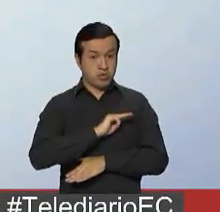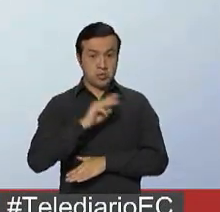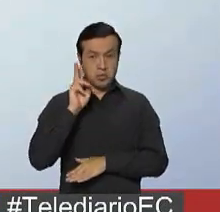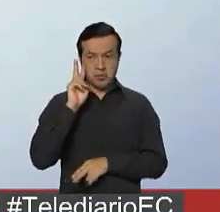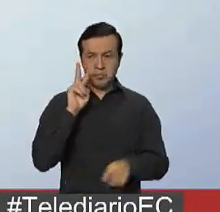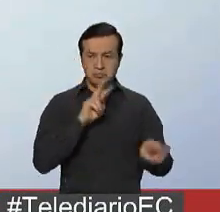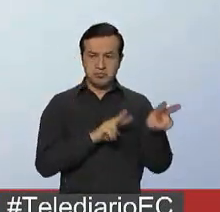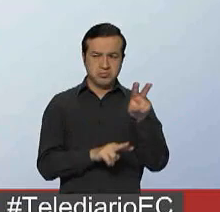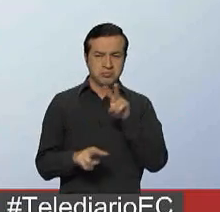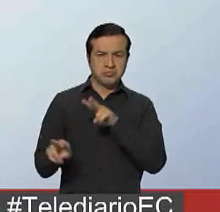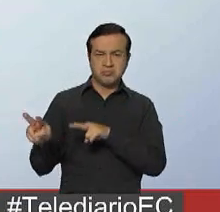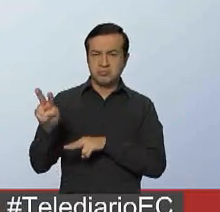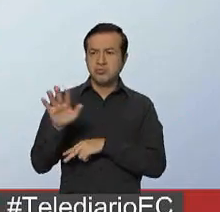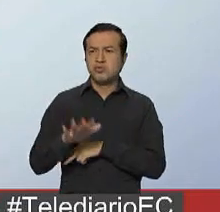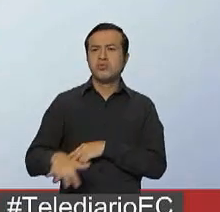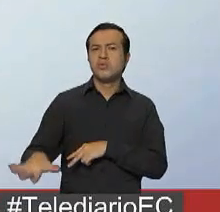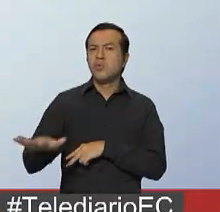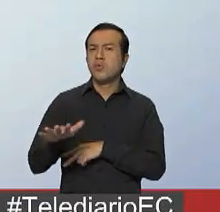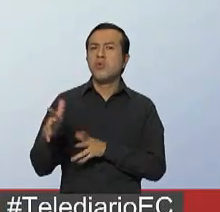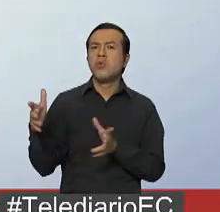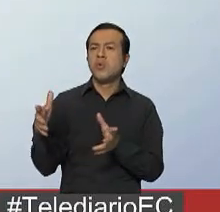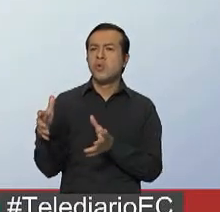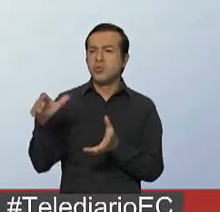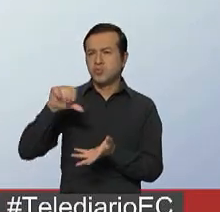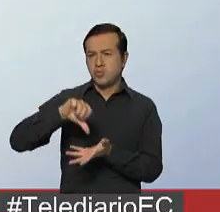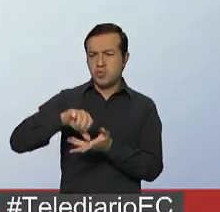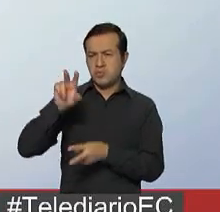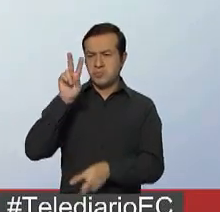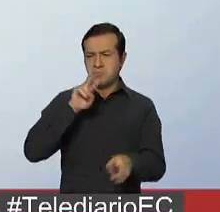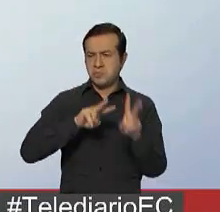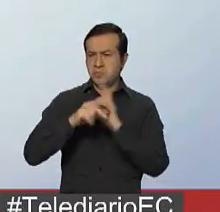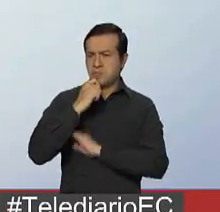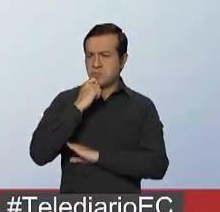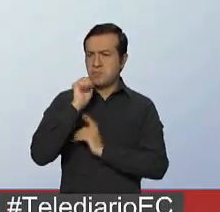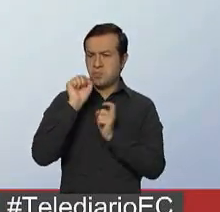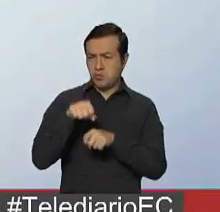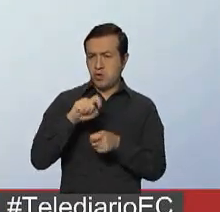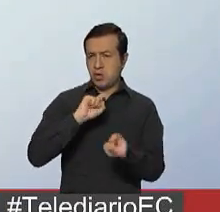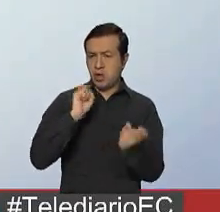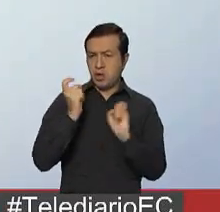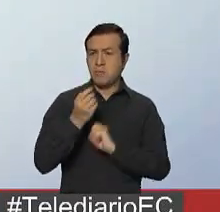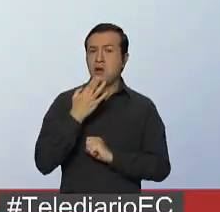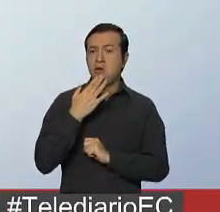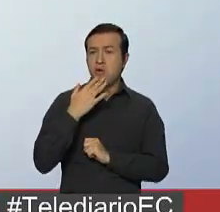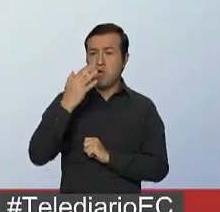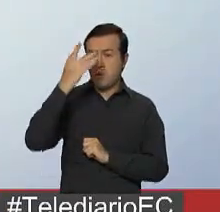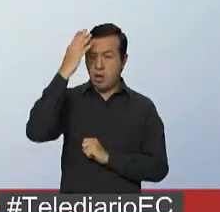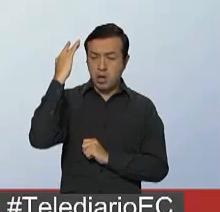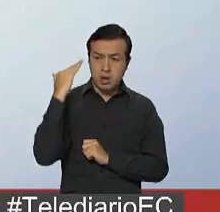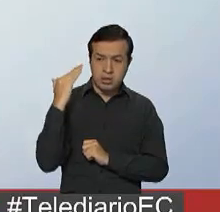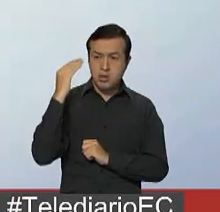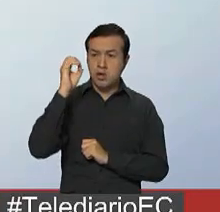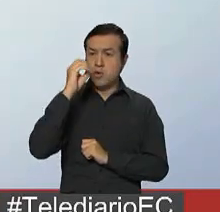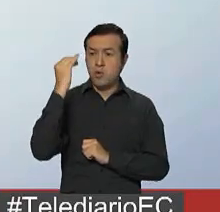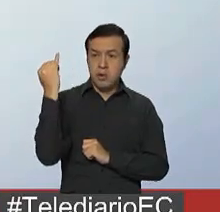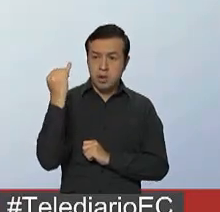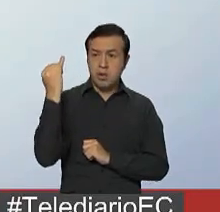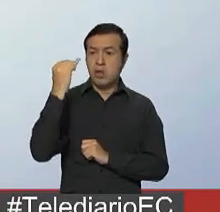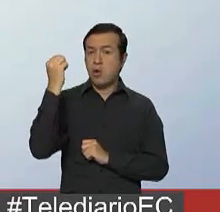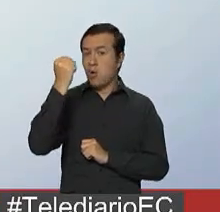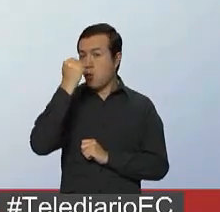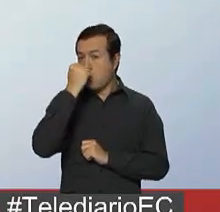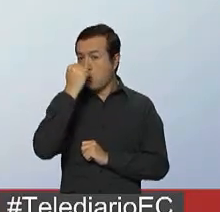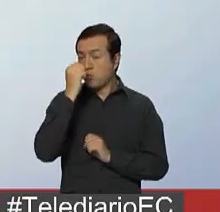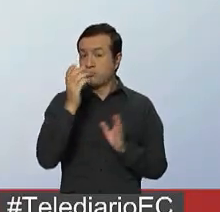analizar la situación en su jurisdicción ver si las condiciones son favorables para retomar cierto tipo de actividades con las